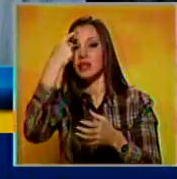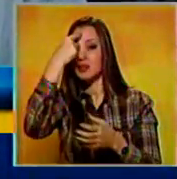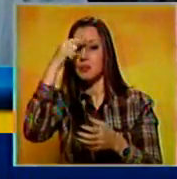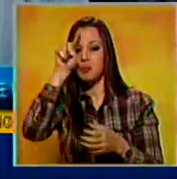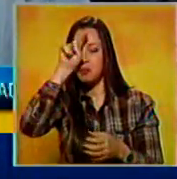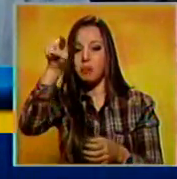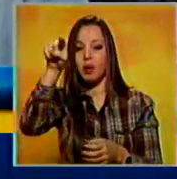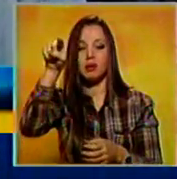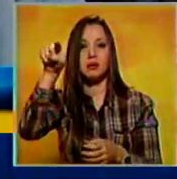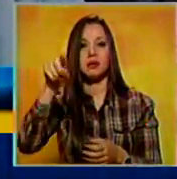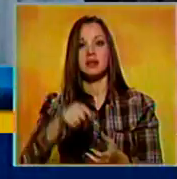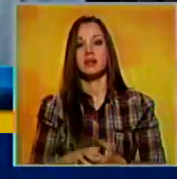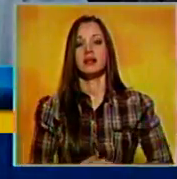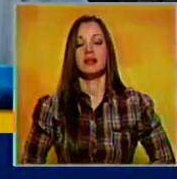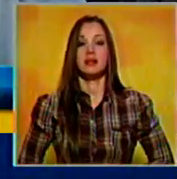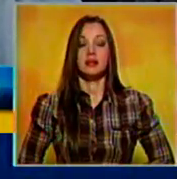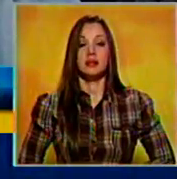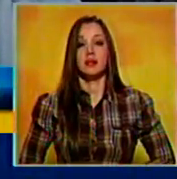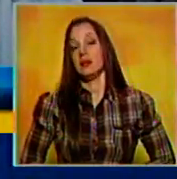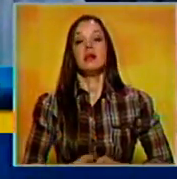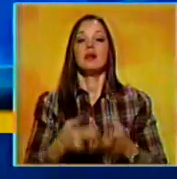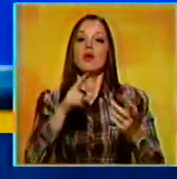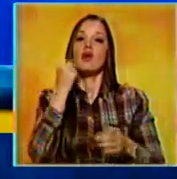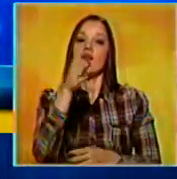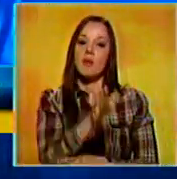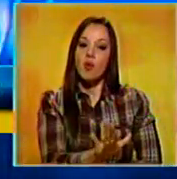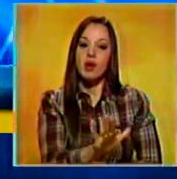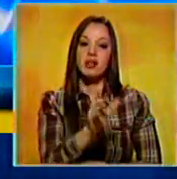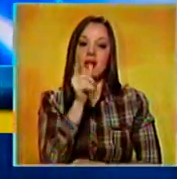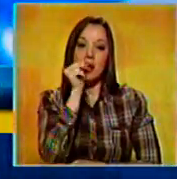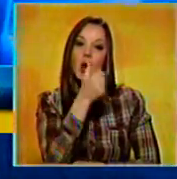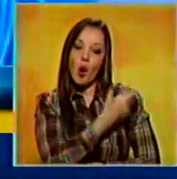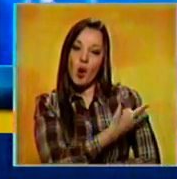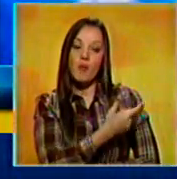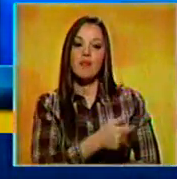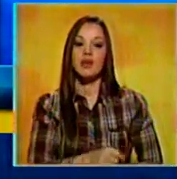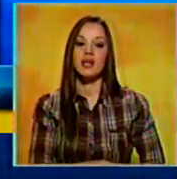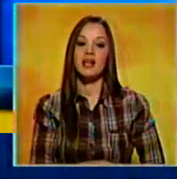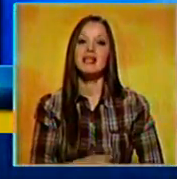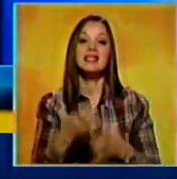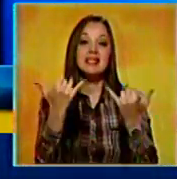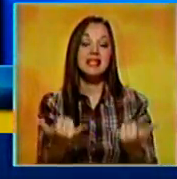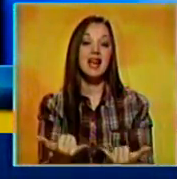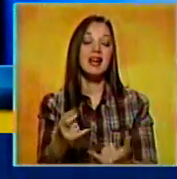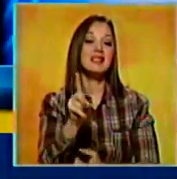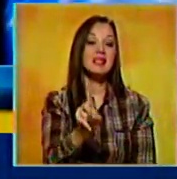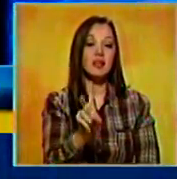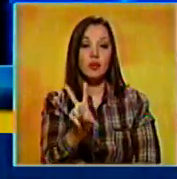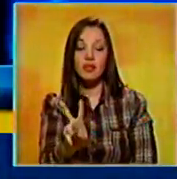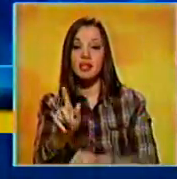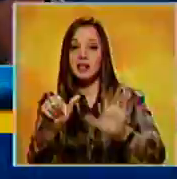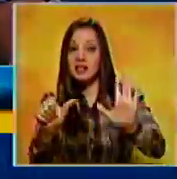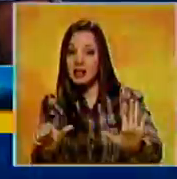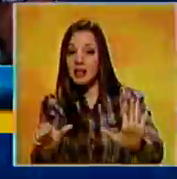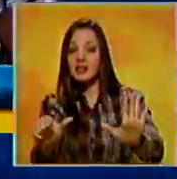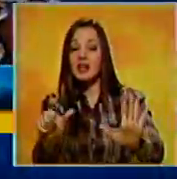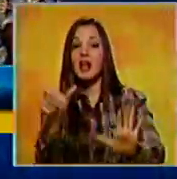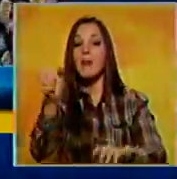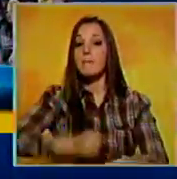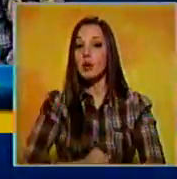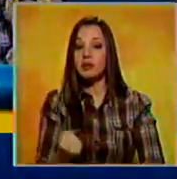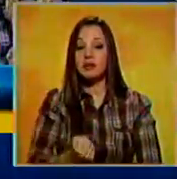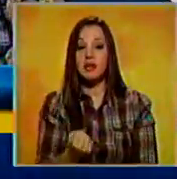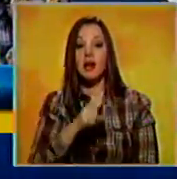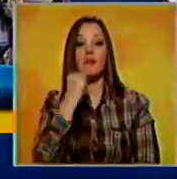acá. Con el homicidio del oficial Rodolfo Palacios Madera asciende a 126 la cifra de